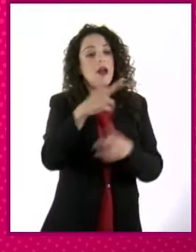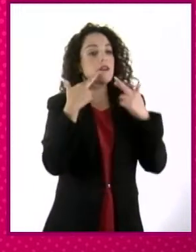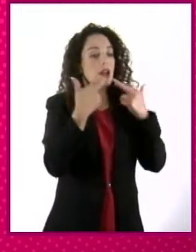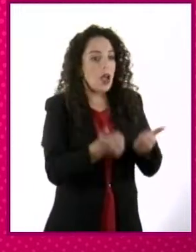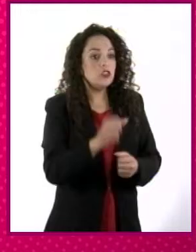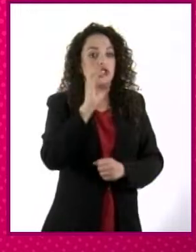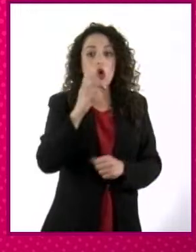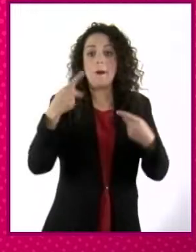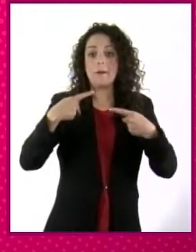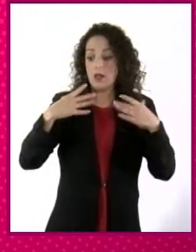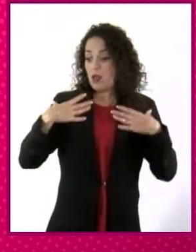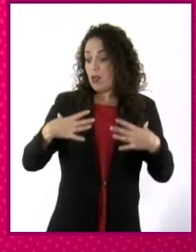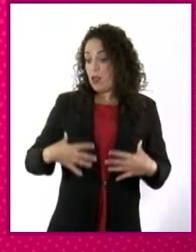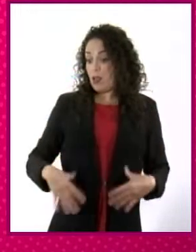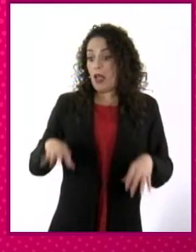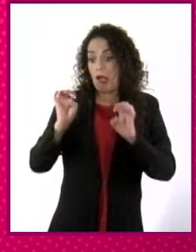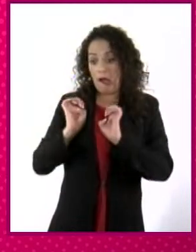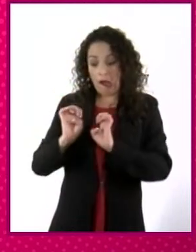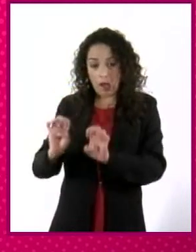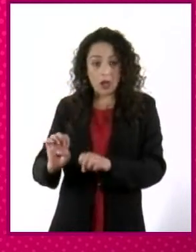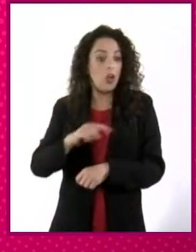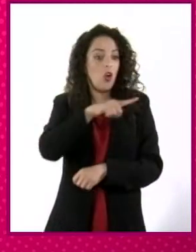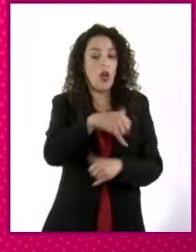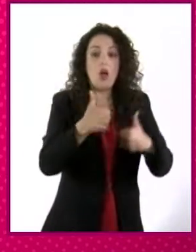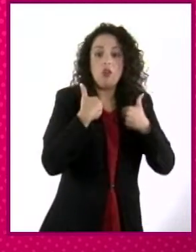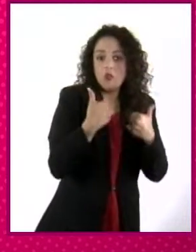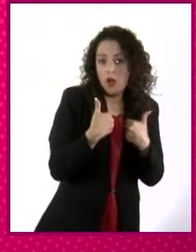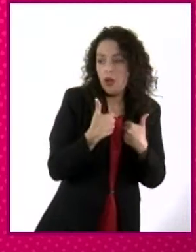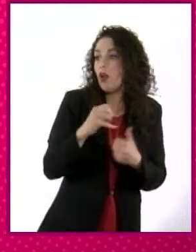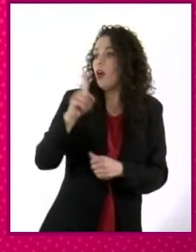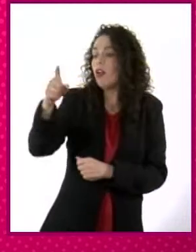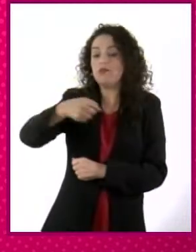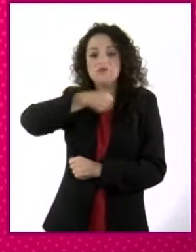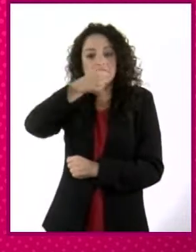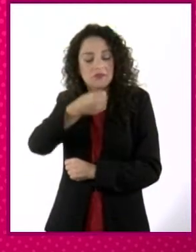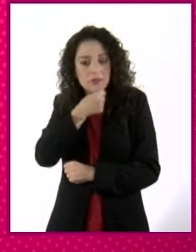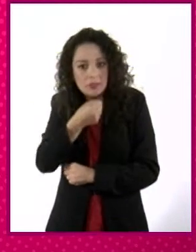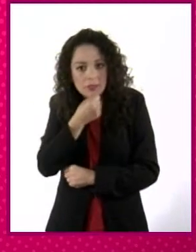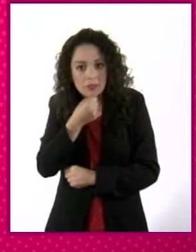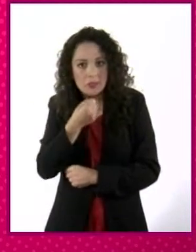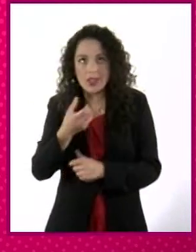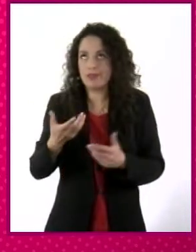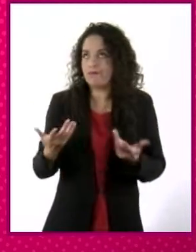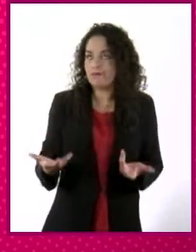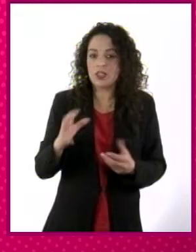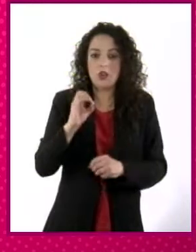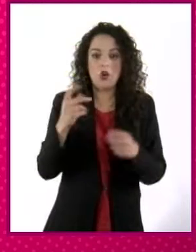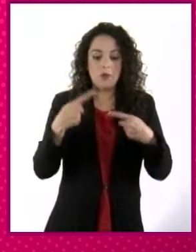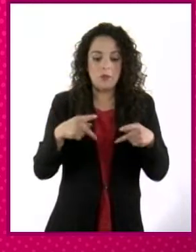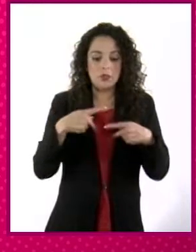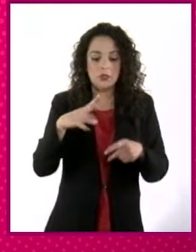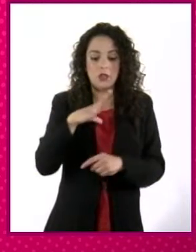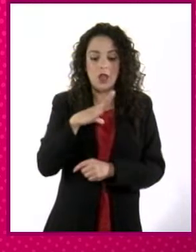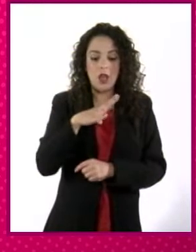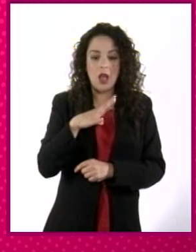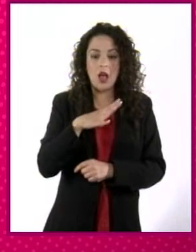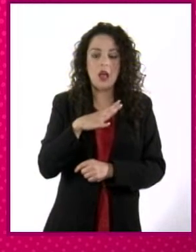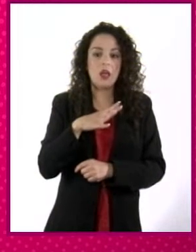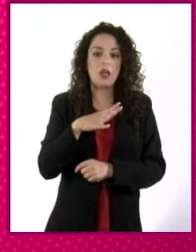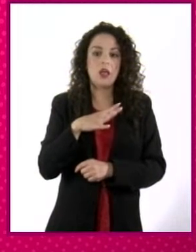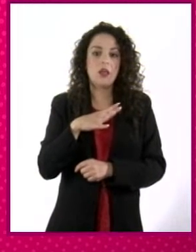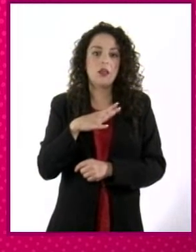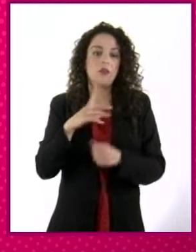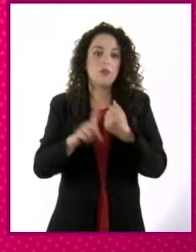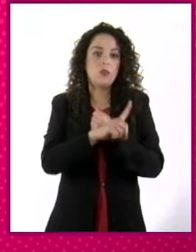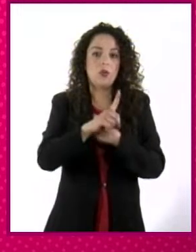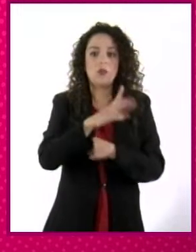mejor vestida, gente que es joven, gente que es vieja, gente que tiene un problema de movilidad,